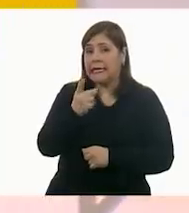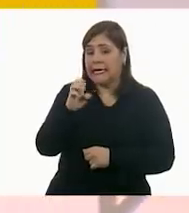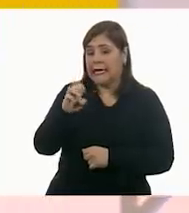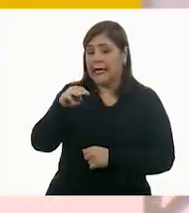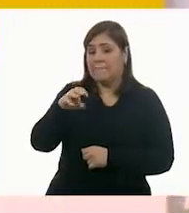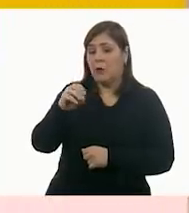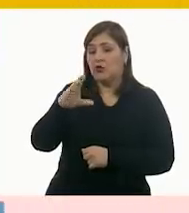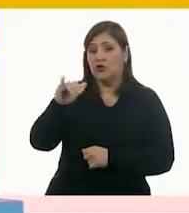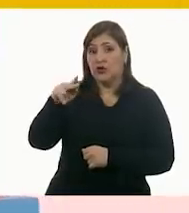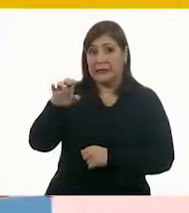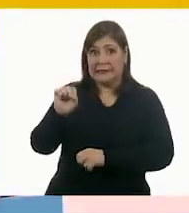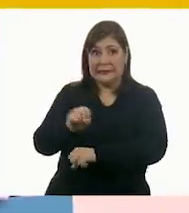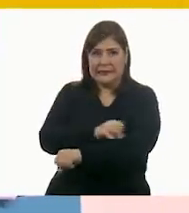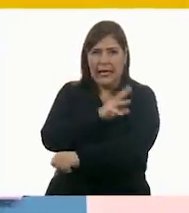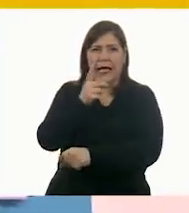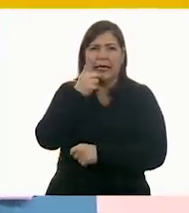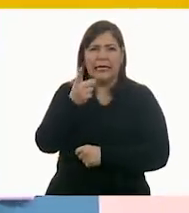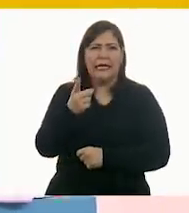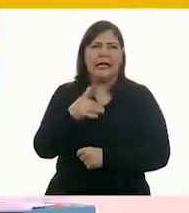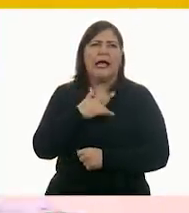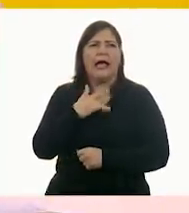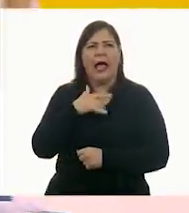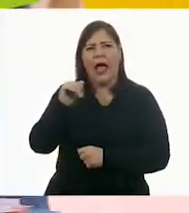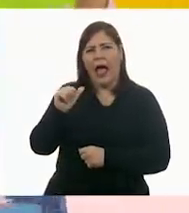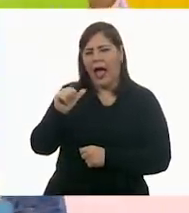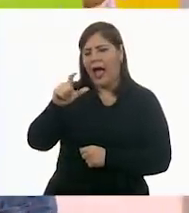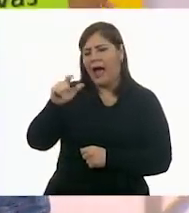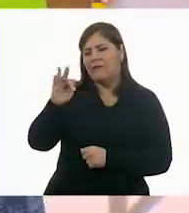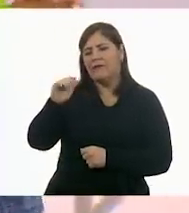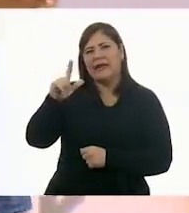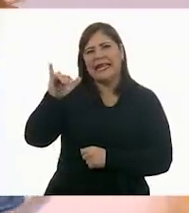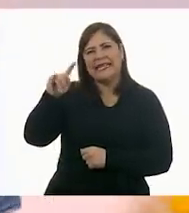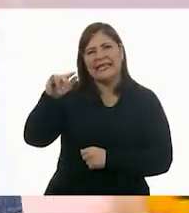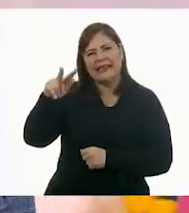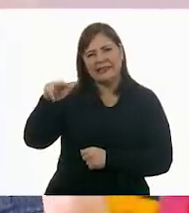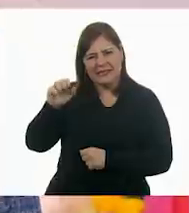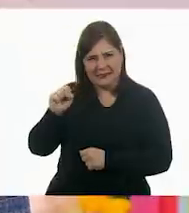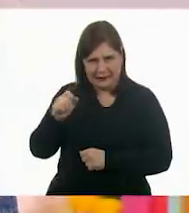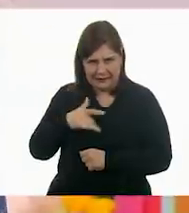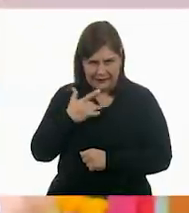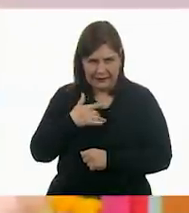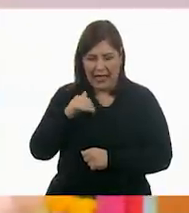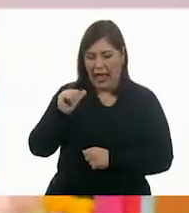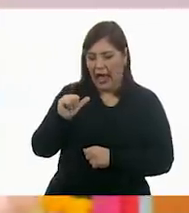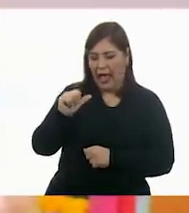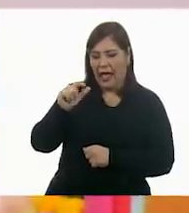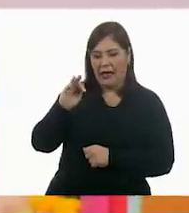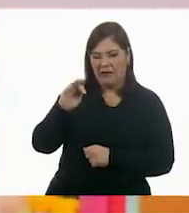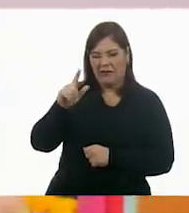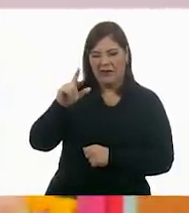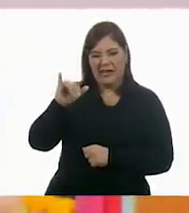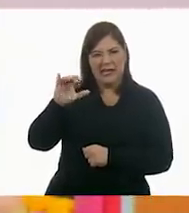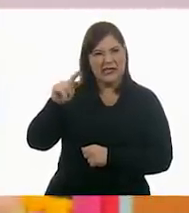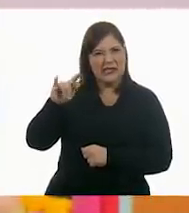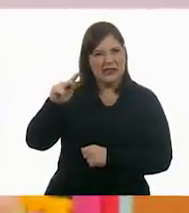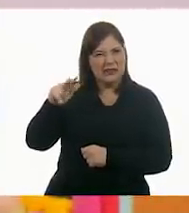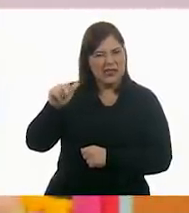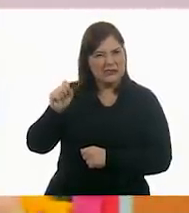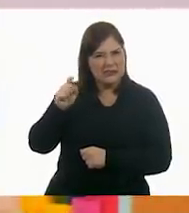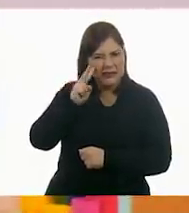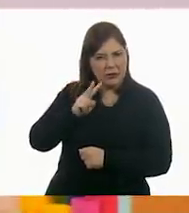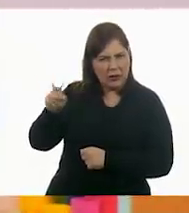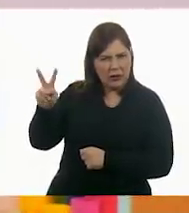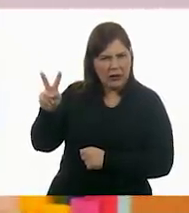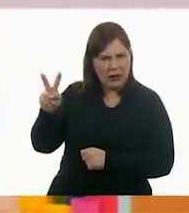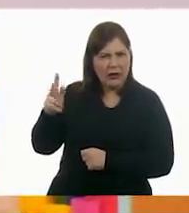emociones aflictivas. ¡Oh! Aquí está. Mira. Aflictivas. Aflictivas.